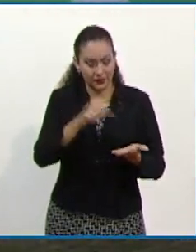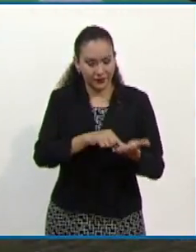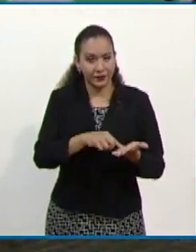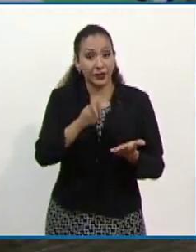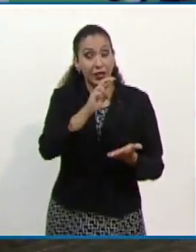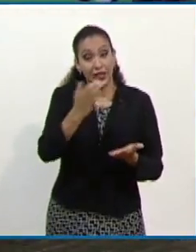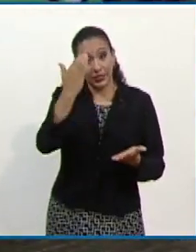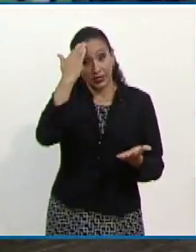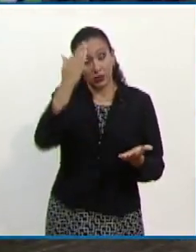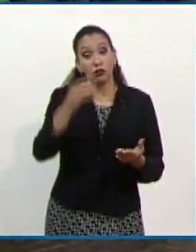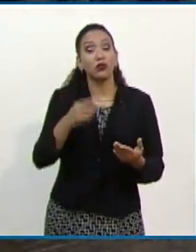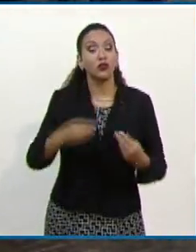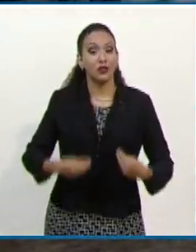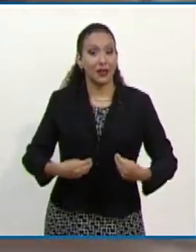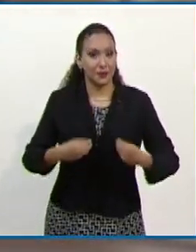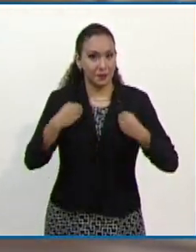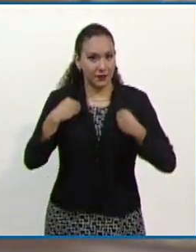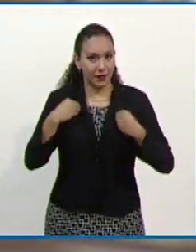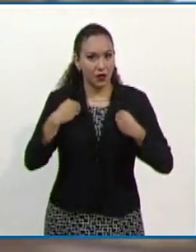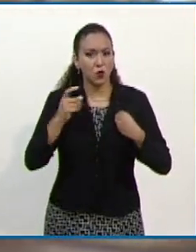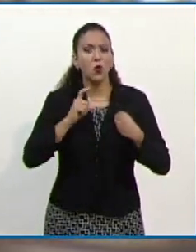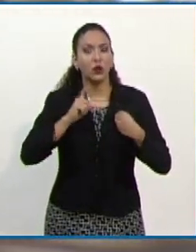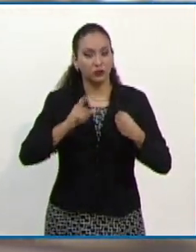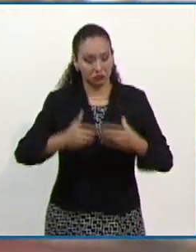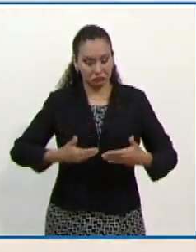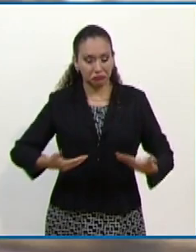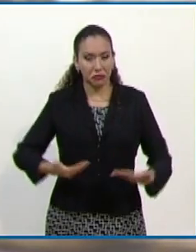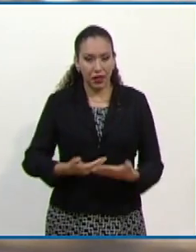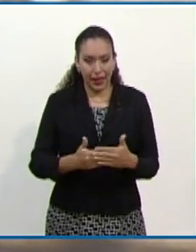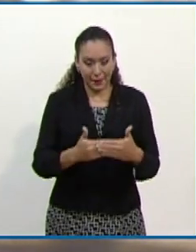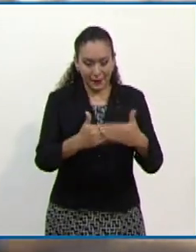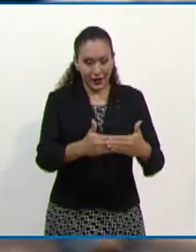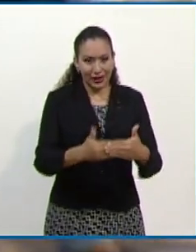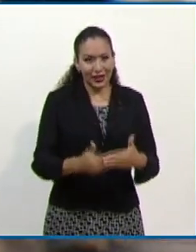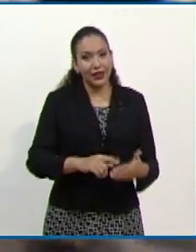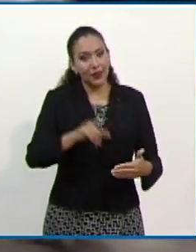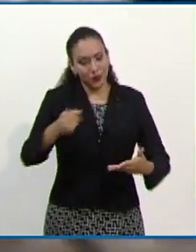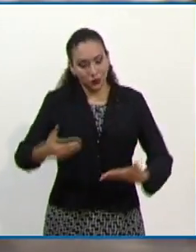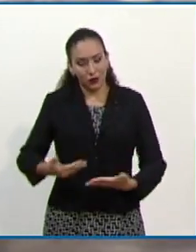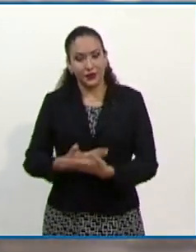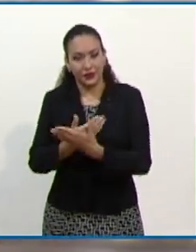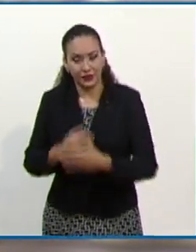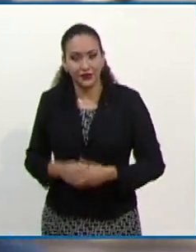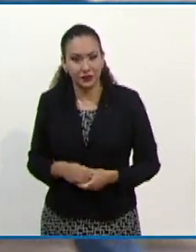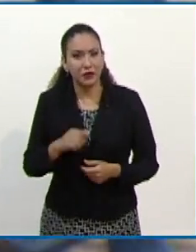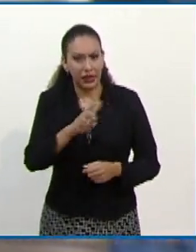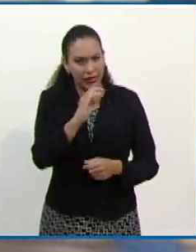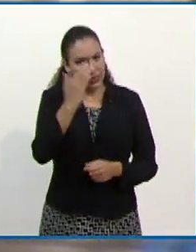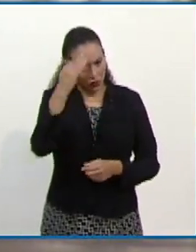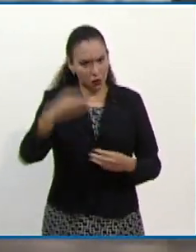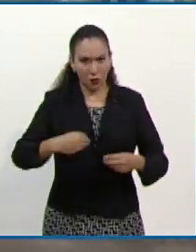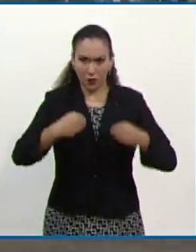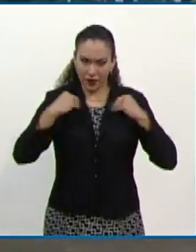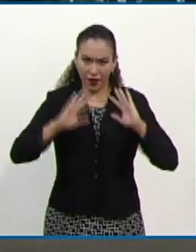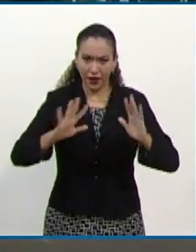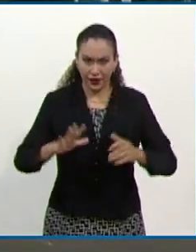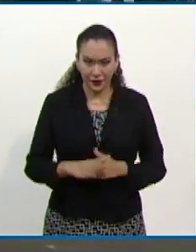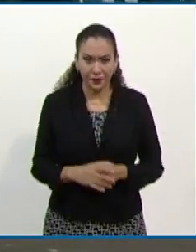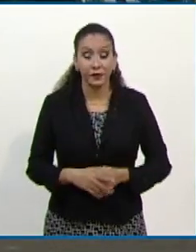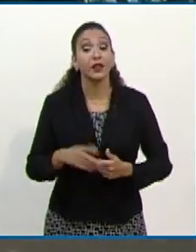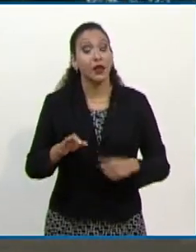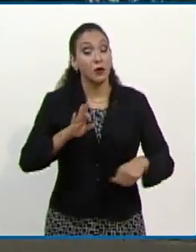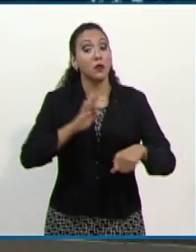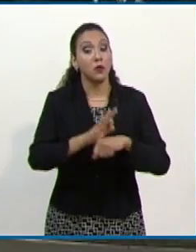la concepción y hasta la muerte natural. El Pleno estableció que el legislador local carece de facultades para modificar el núcleo esencial